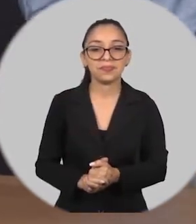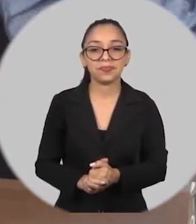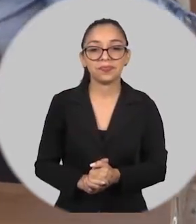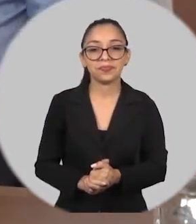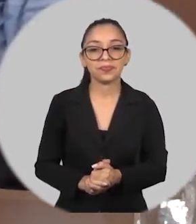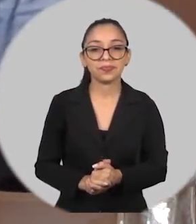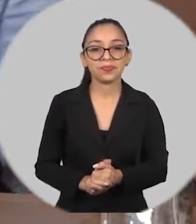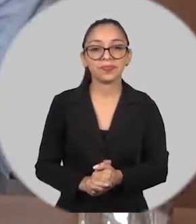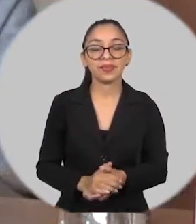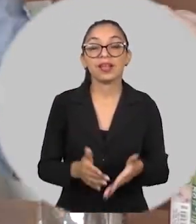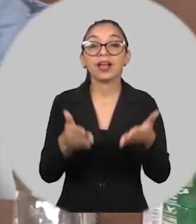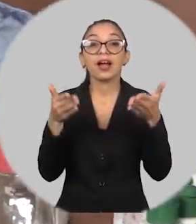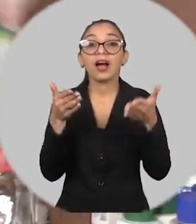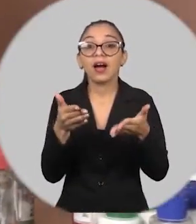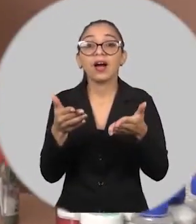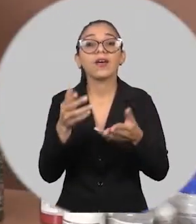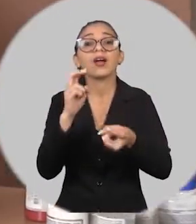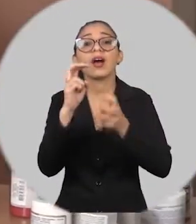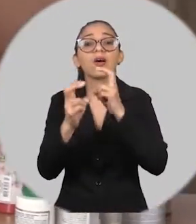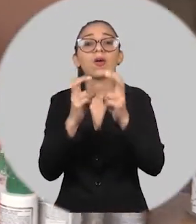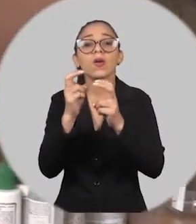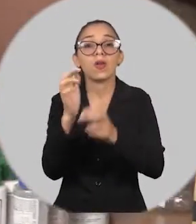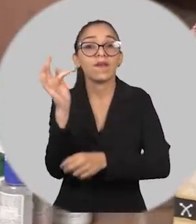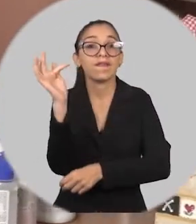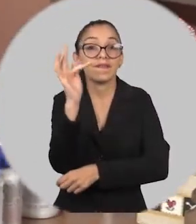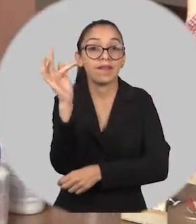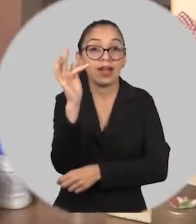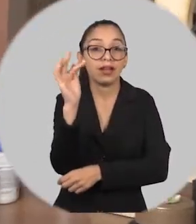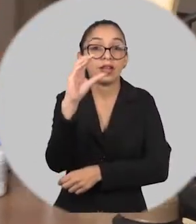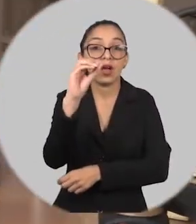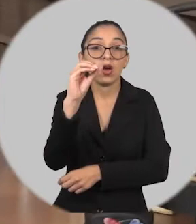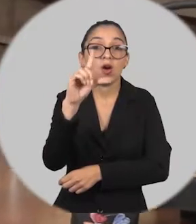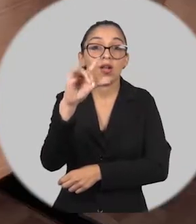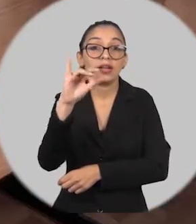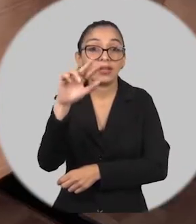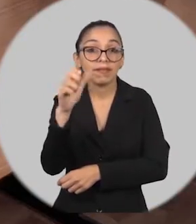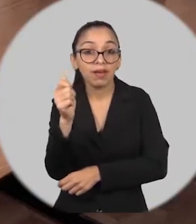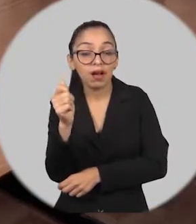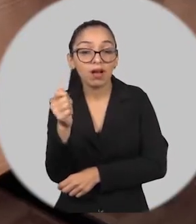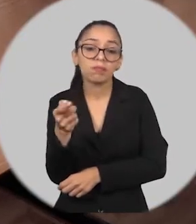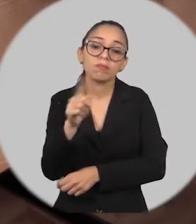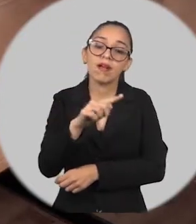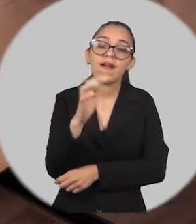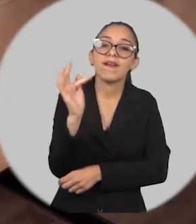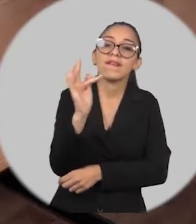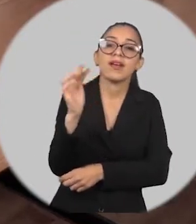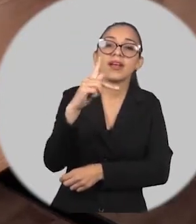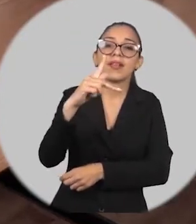Ahora vengo con el color verde oliva y el color verde pistacho.